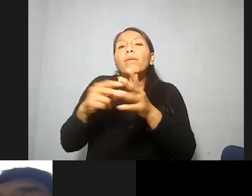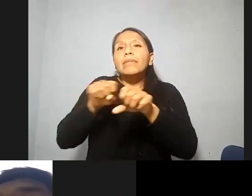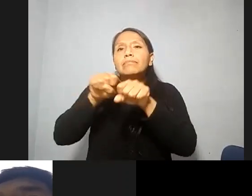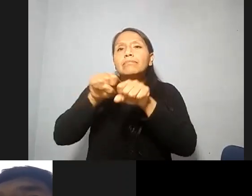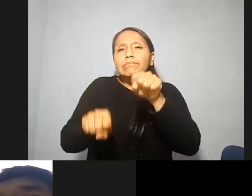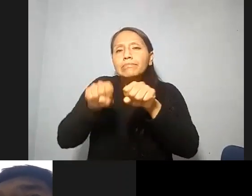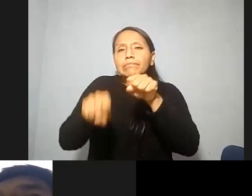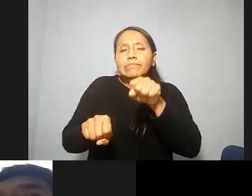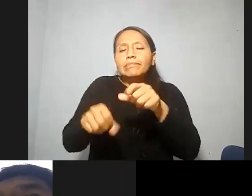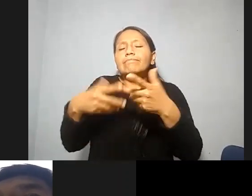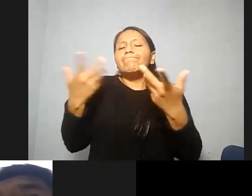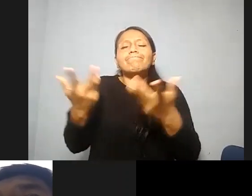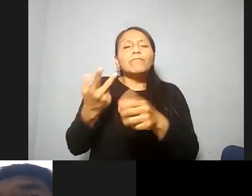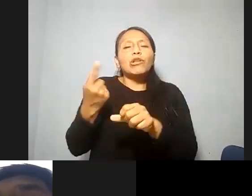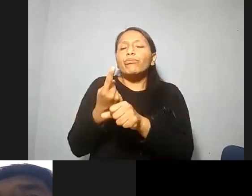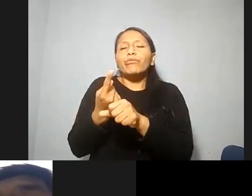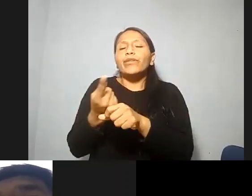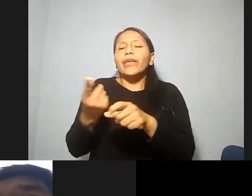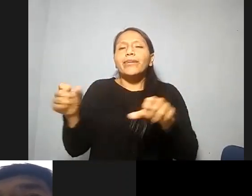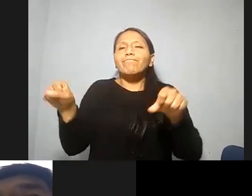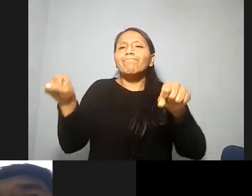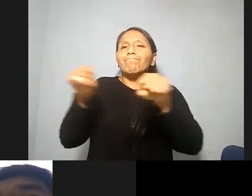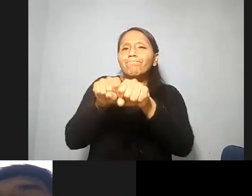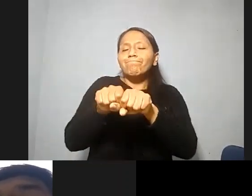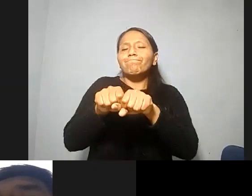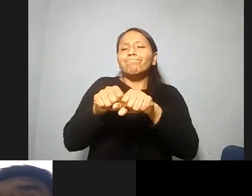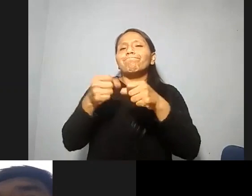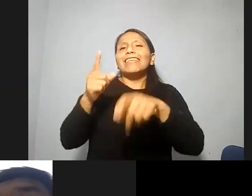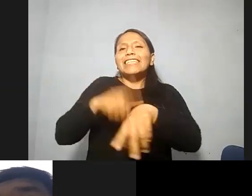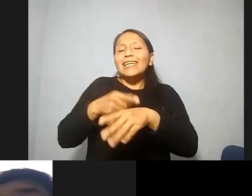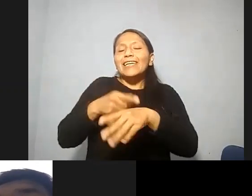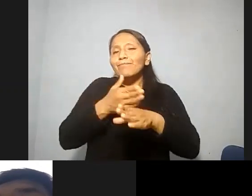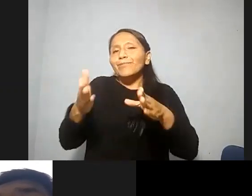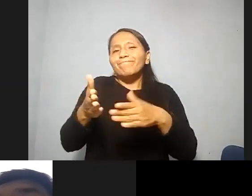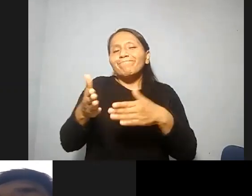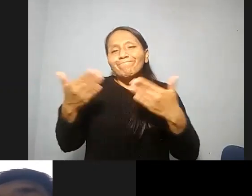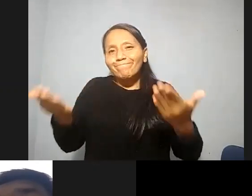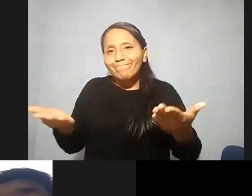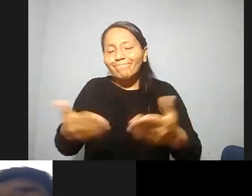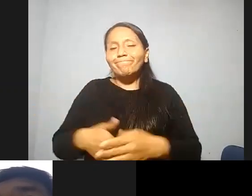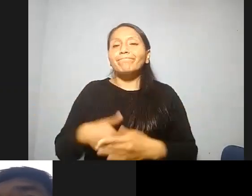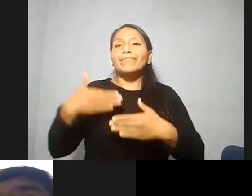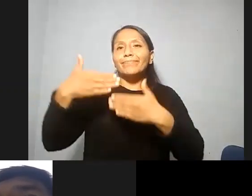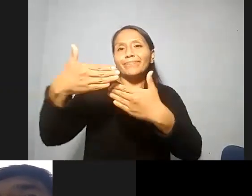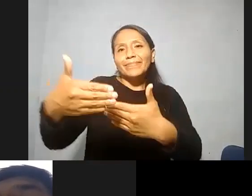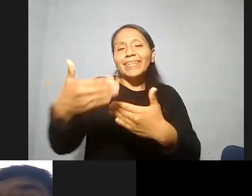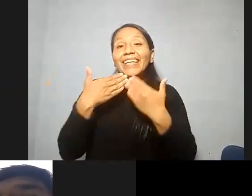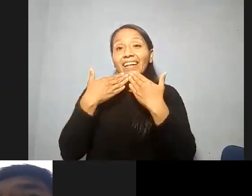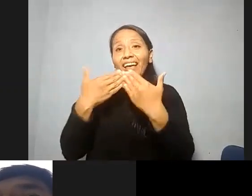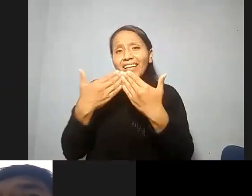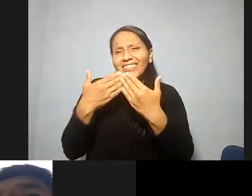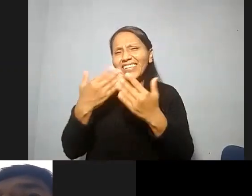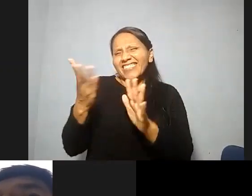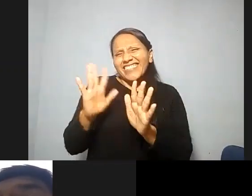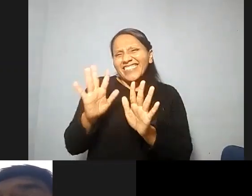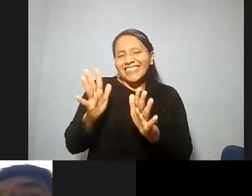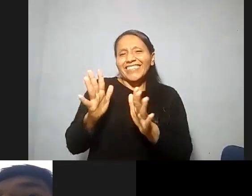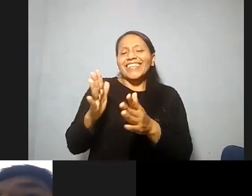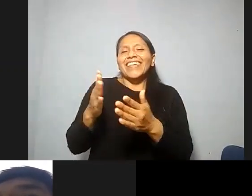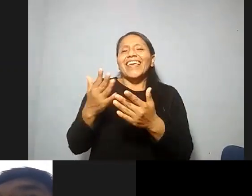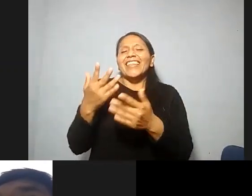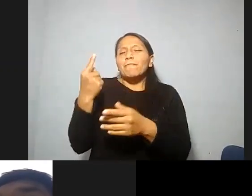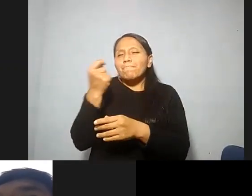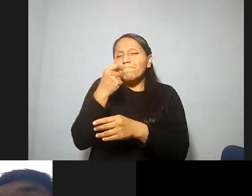justamente conectarme en el tiempo que me correspondía. Bueno, gracias por darme estos minutitos,